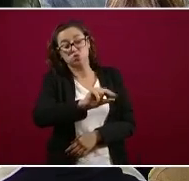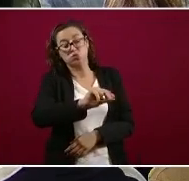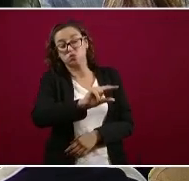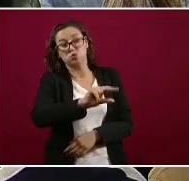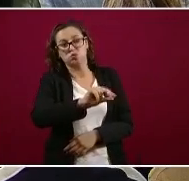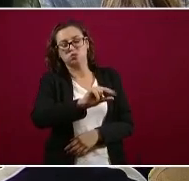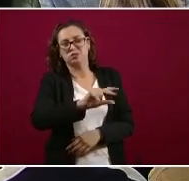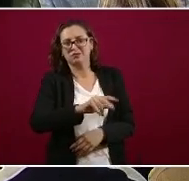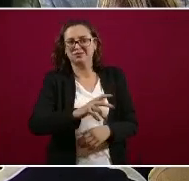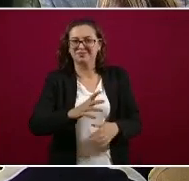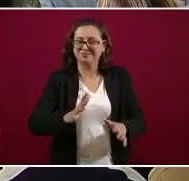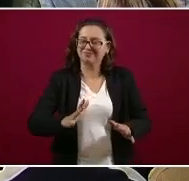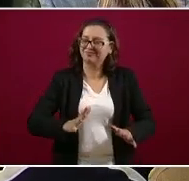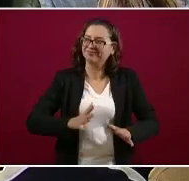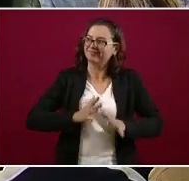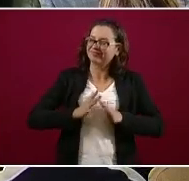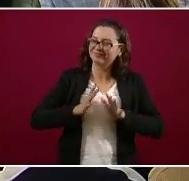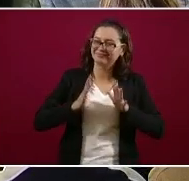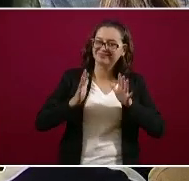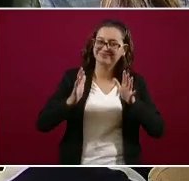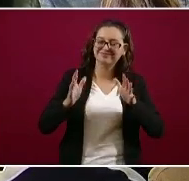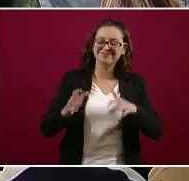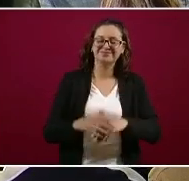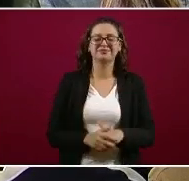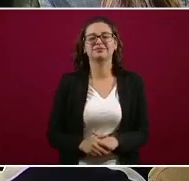a ese grado se había llegado